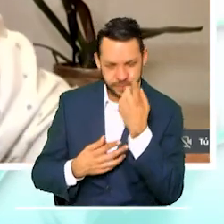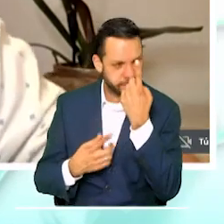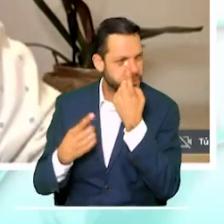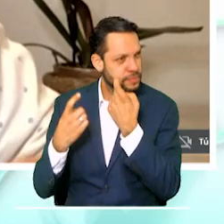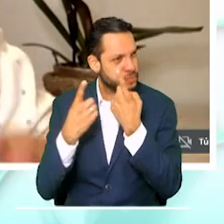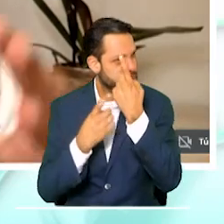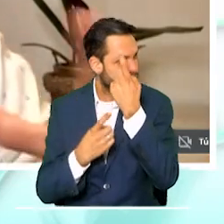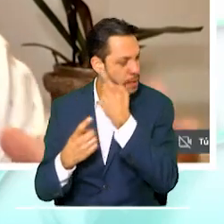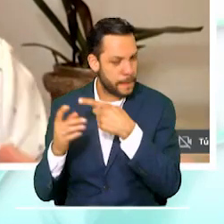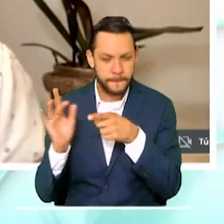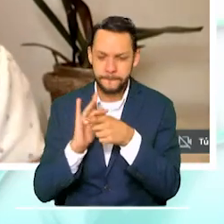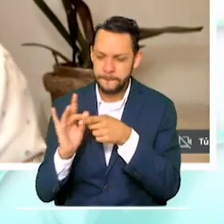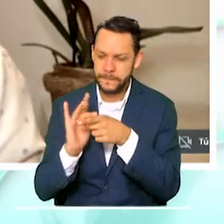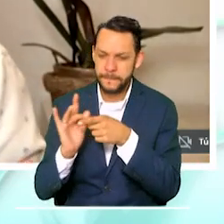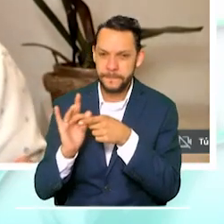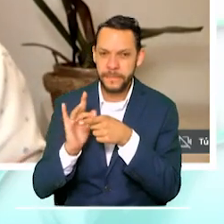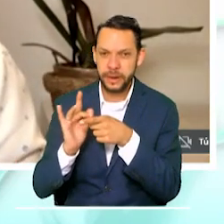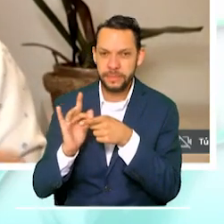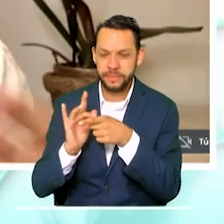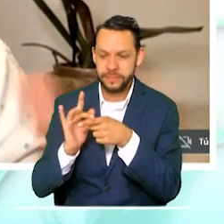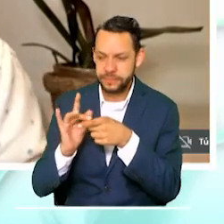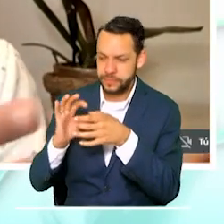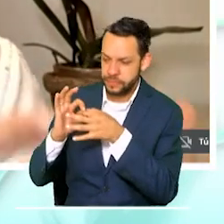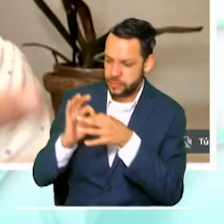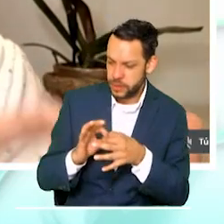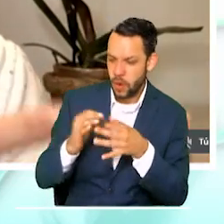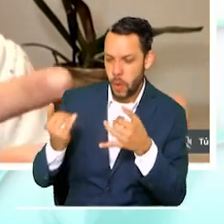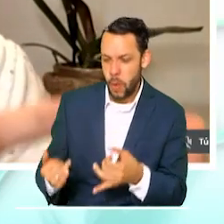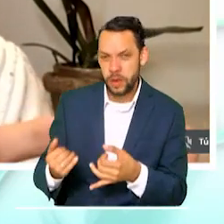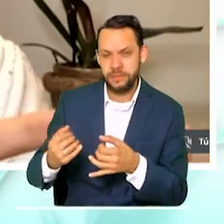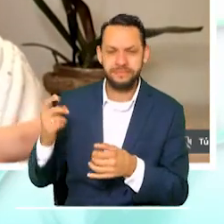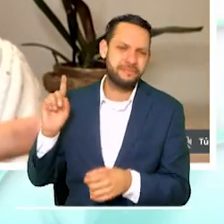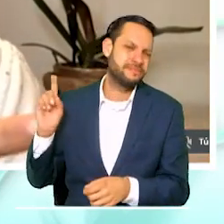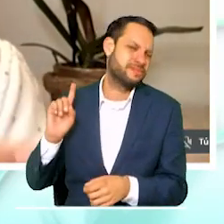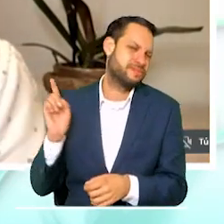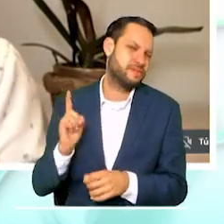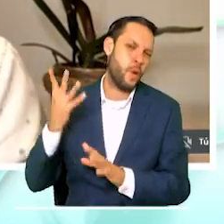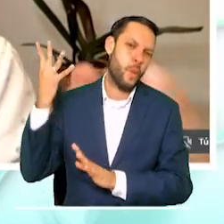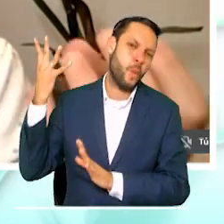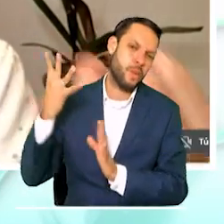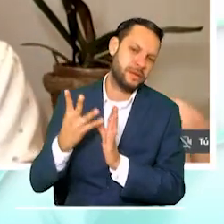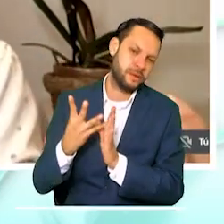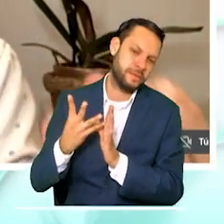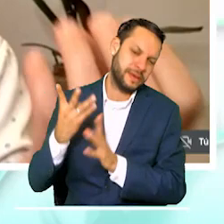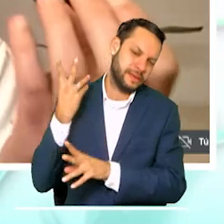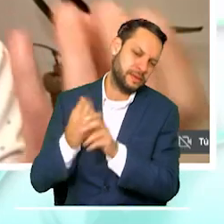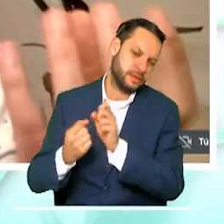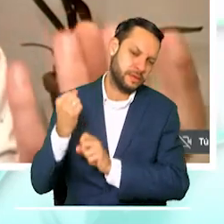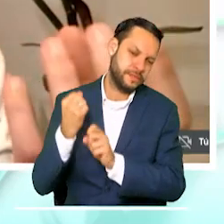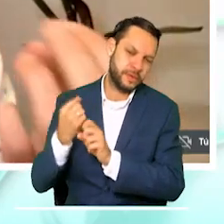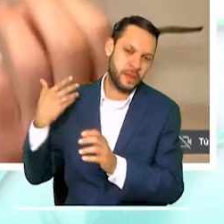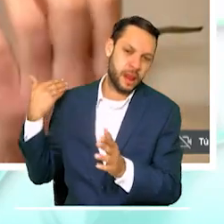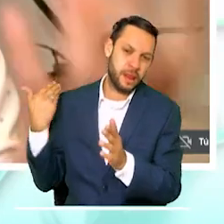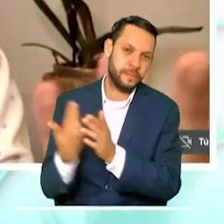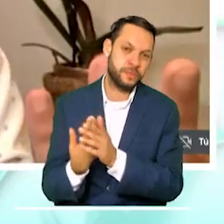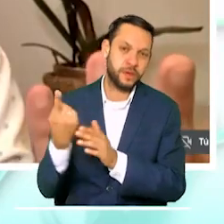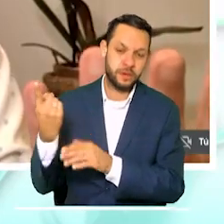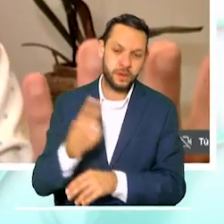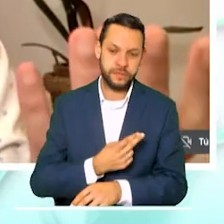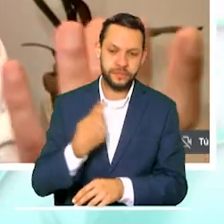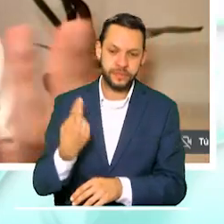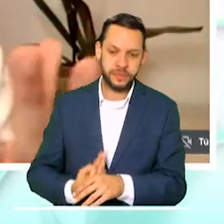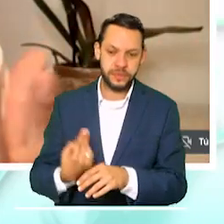como una práctica que existe en la vida desde hace más de 4.000 años y que nació especialmente del